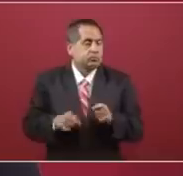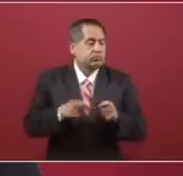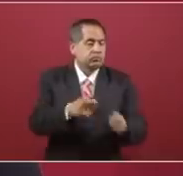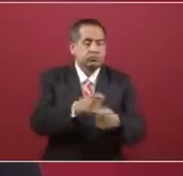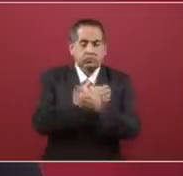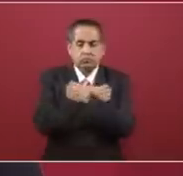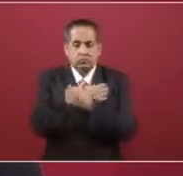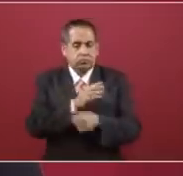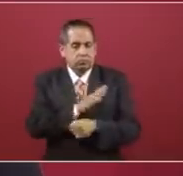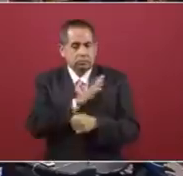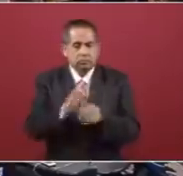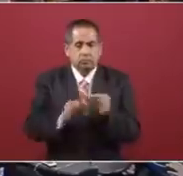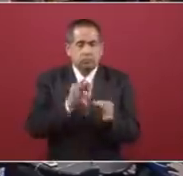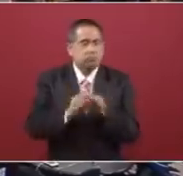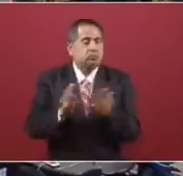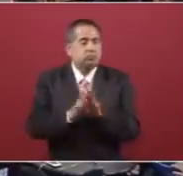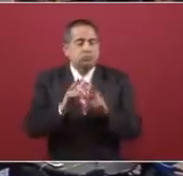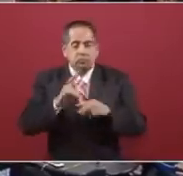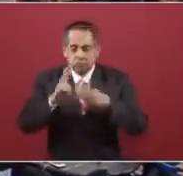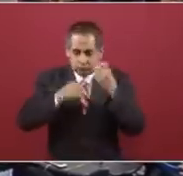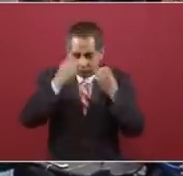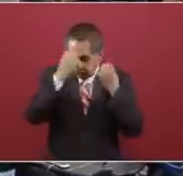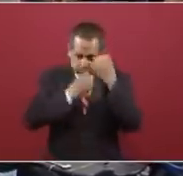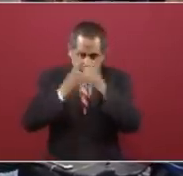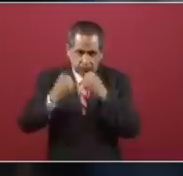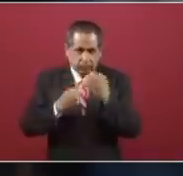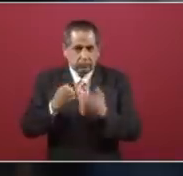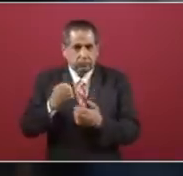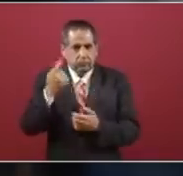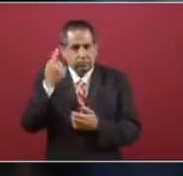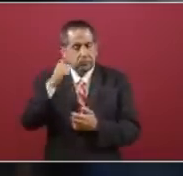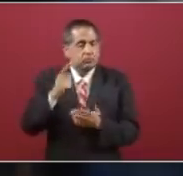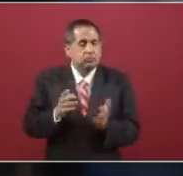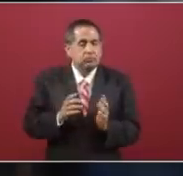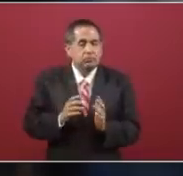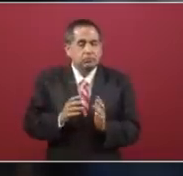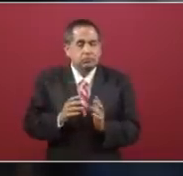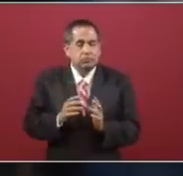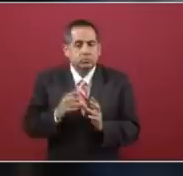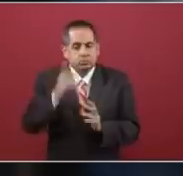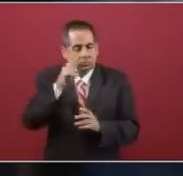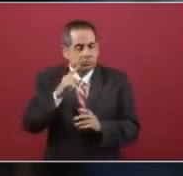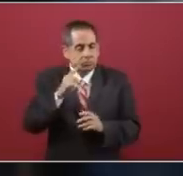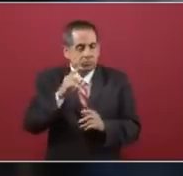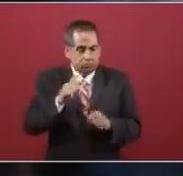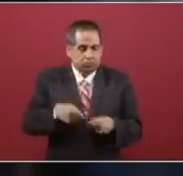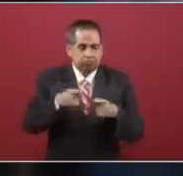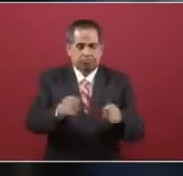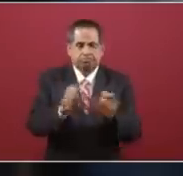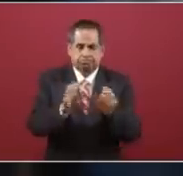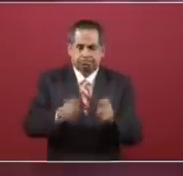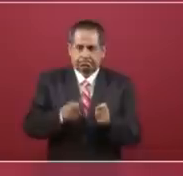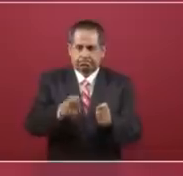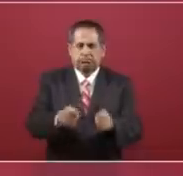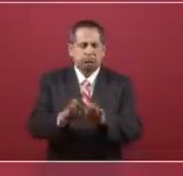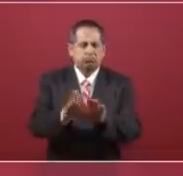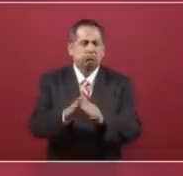esta educación y cómo se va a evaluar a evaluar eh para obtener la constancia.